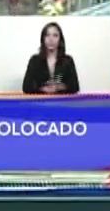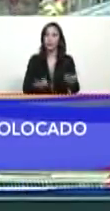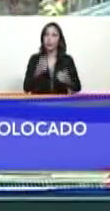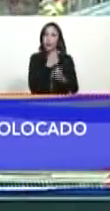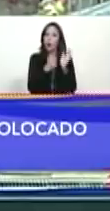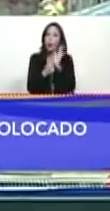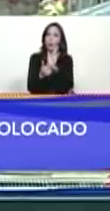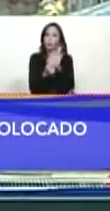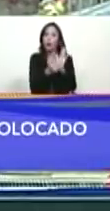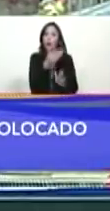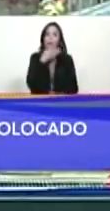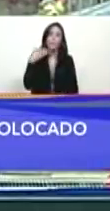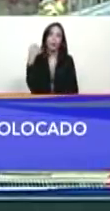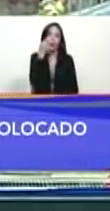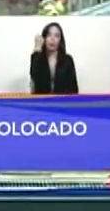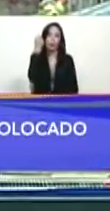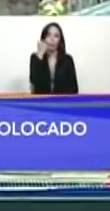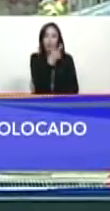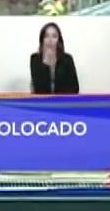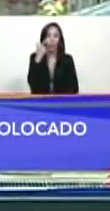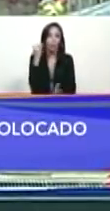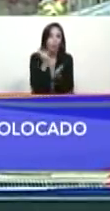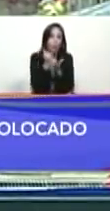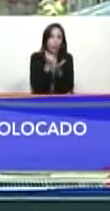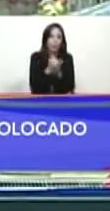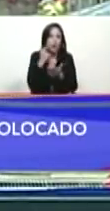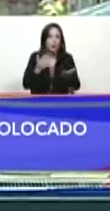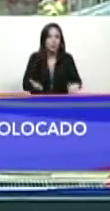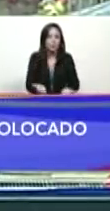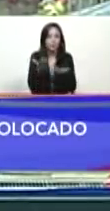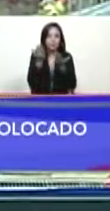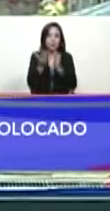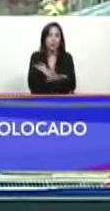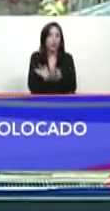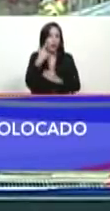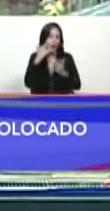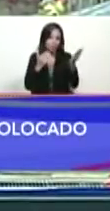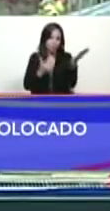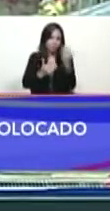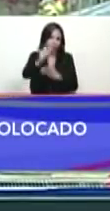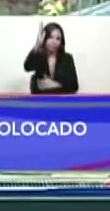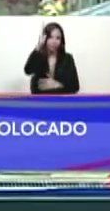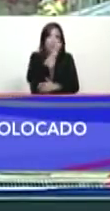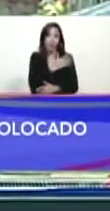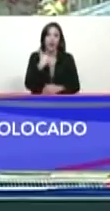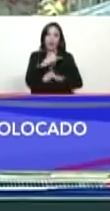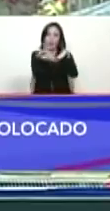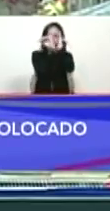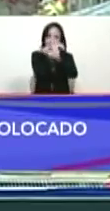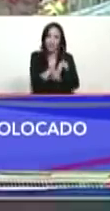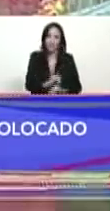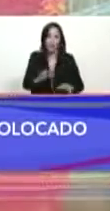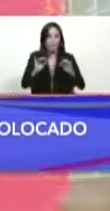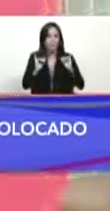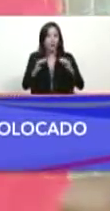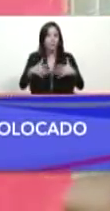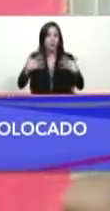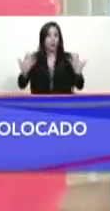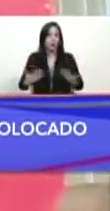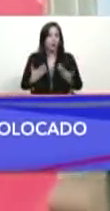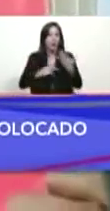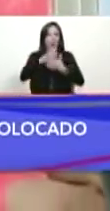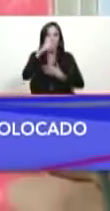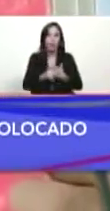mundo. Cumplir, hacer cumplir y llevar adelante para felicidad de nuestro pueblo el plan de la